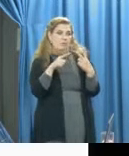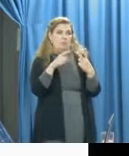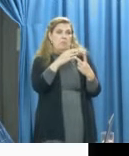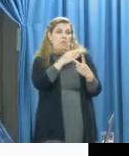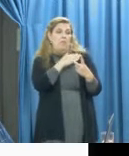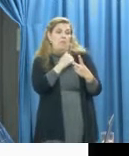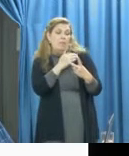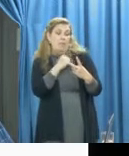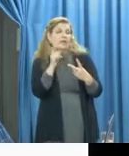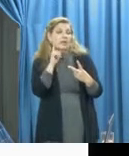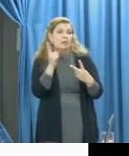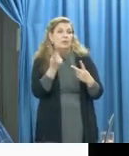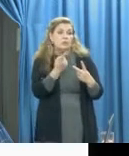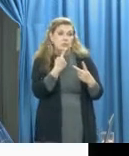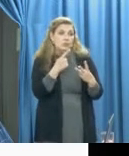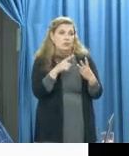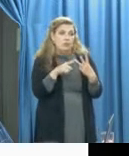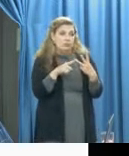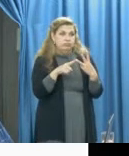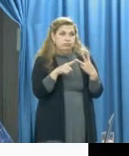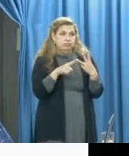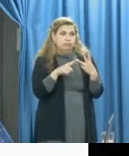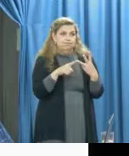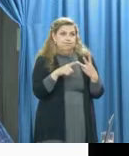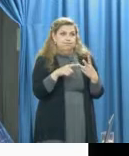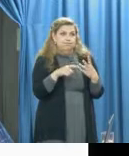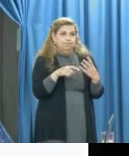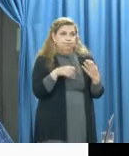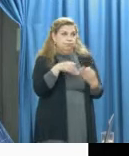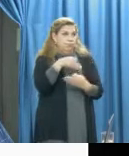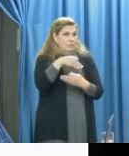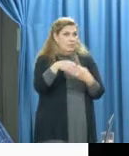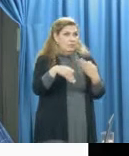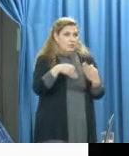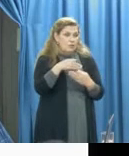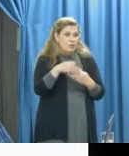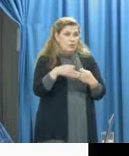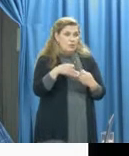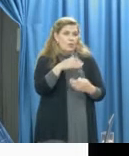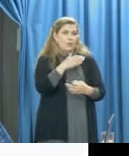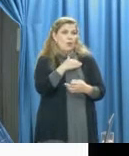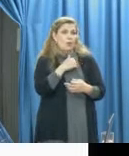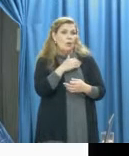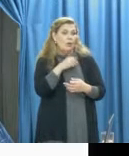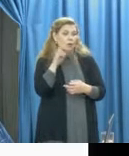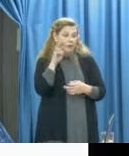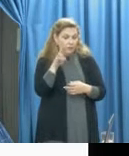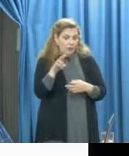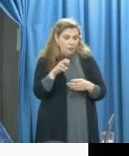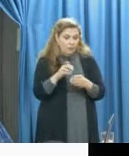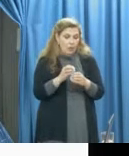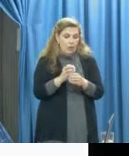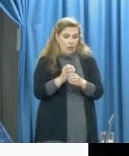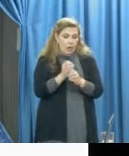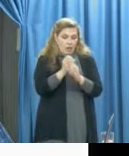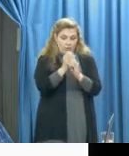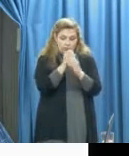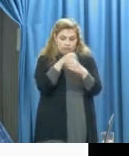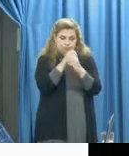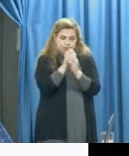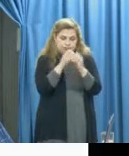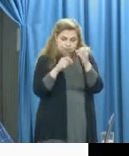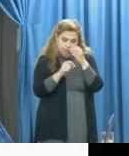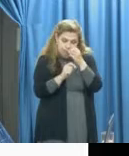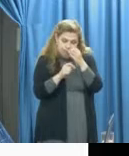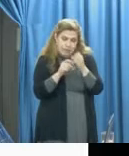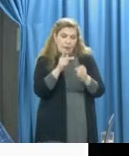homózigos, recesivos, y a todos los hijos. Pues cuando se hace el estudio molecular, encontramos que